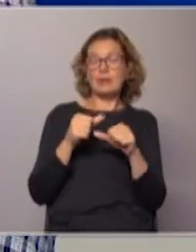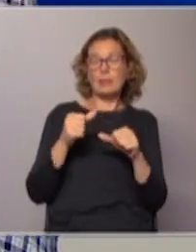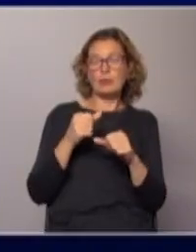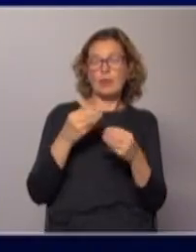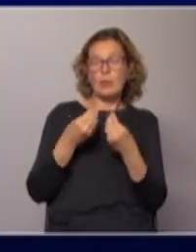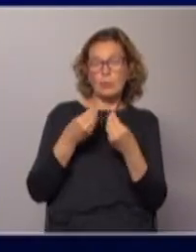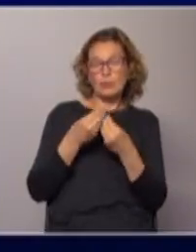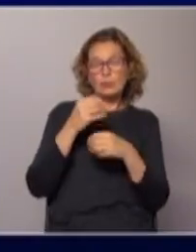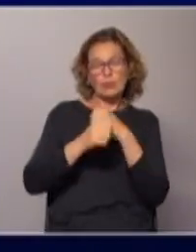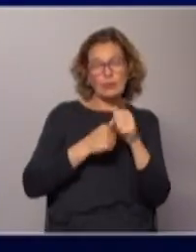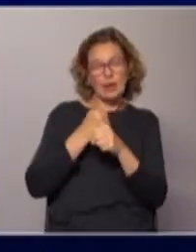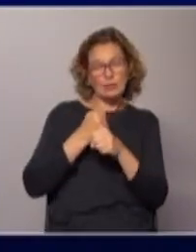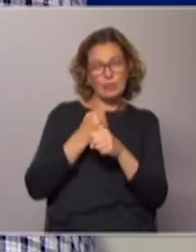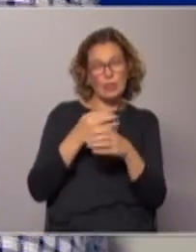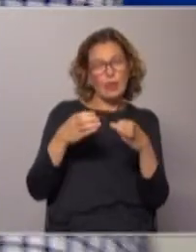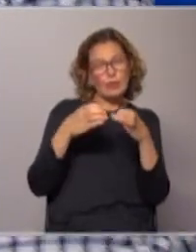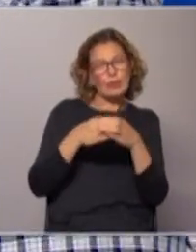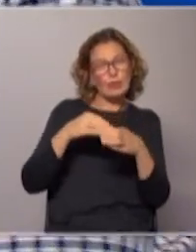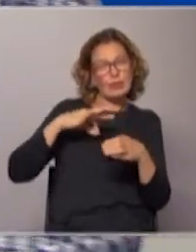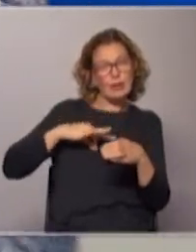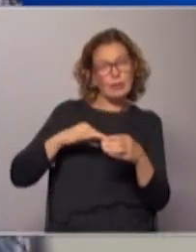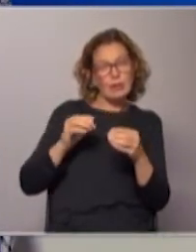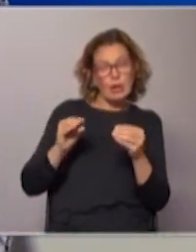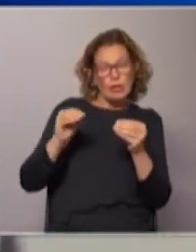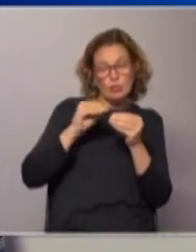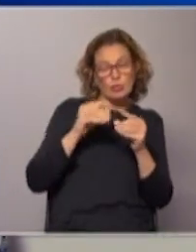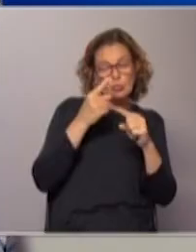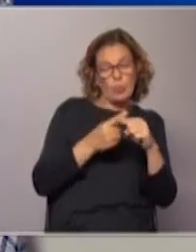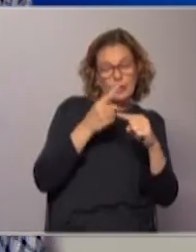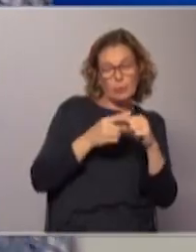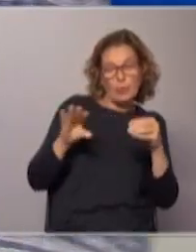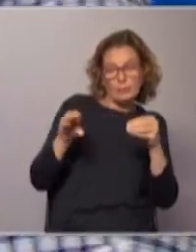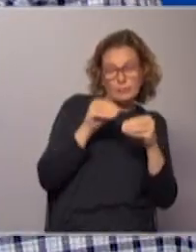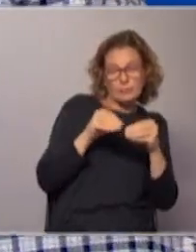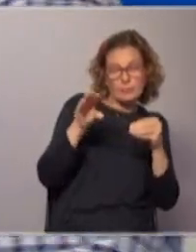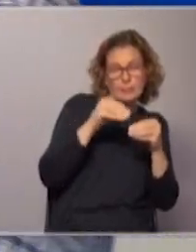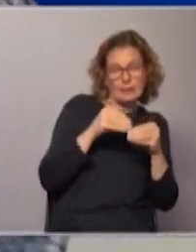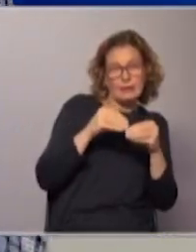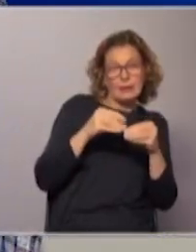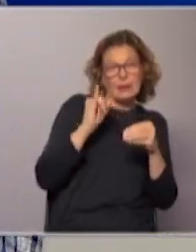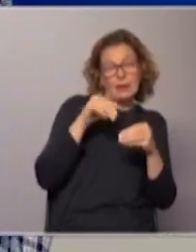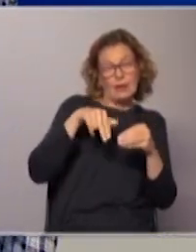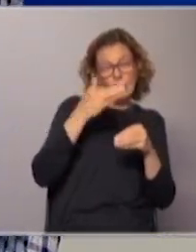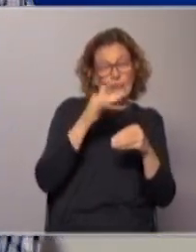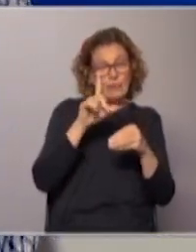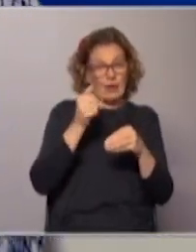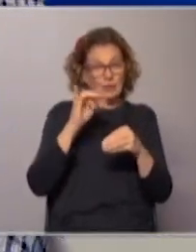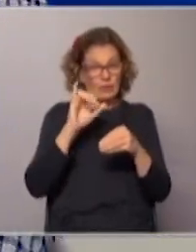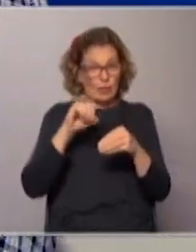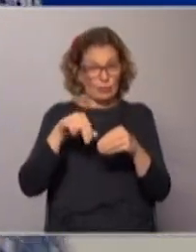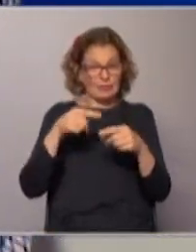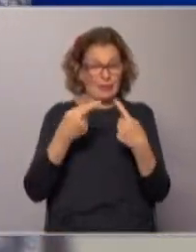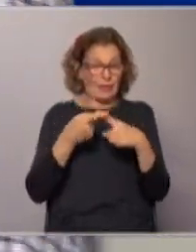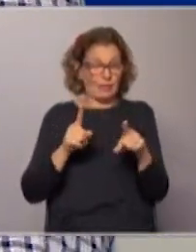muchos años en consejos salarios como seas un correctivo se suman los ajustes de salario que te dieron se suman la inflación del período y te dan la